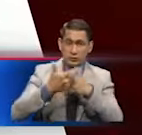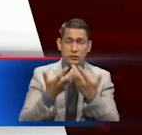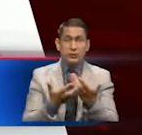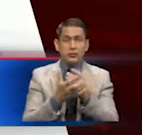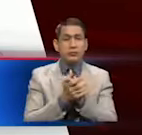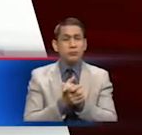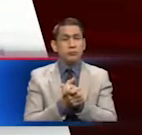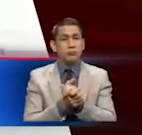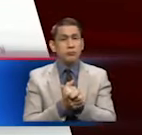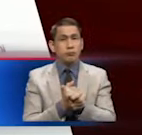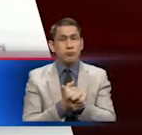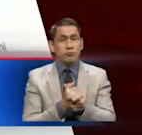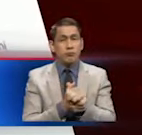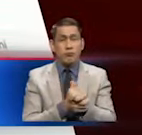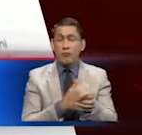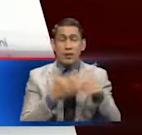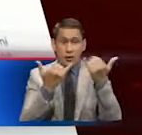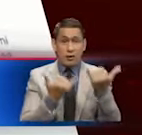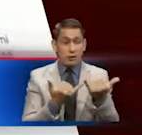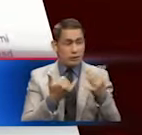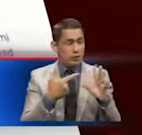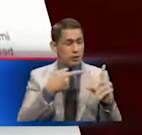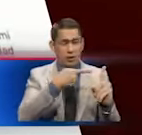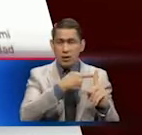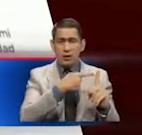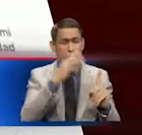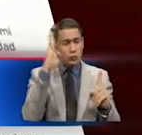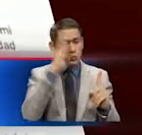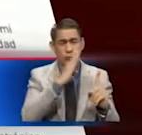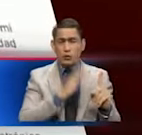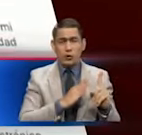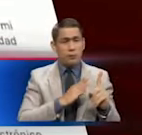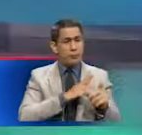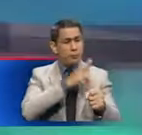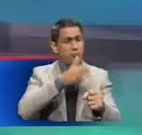más allá, no formó parte de ningún proceso.